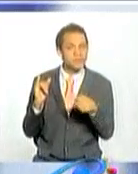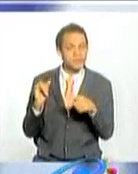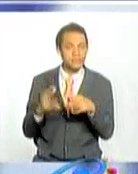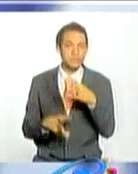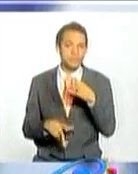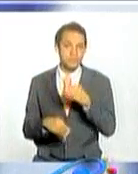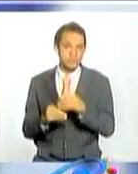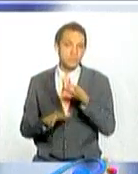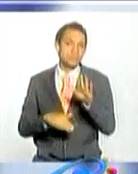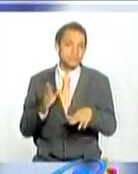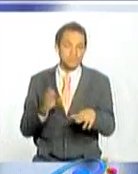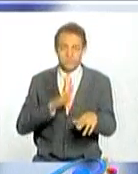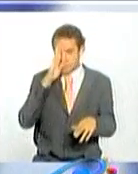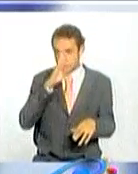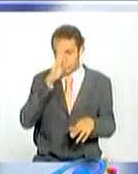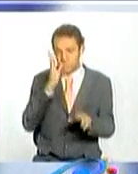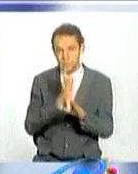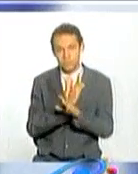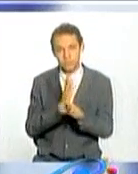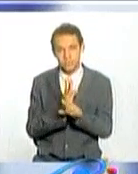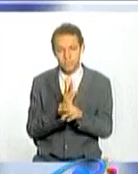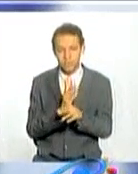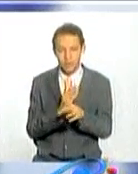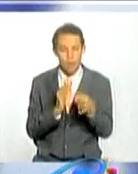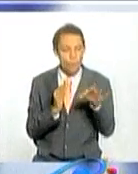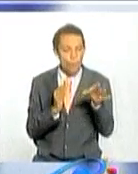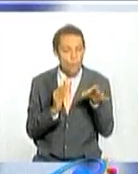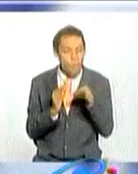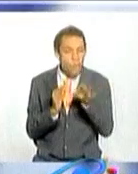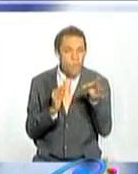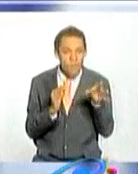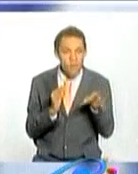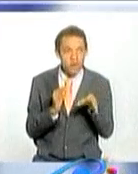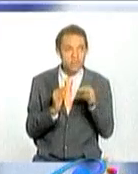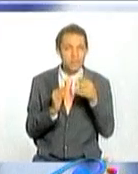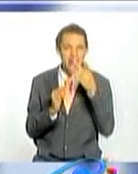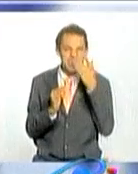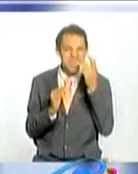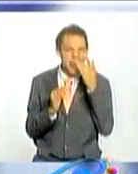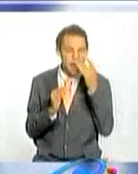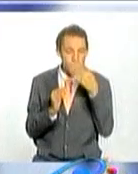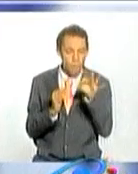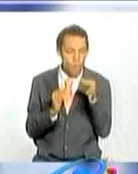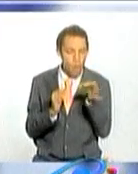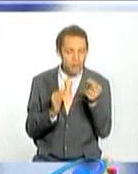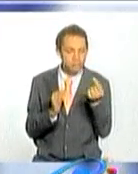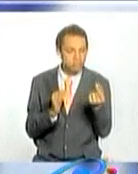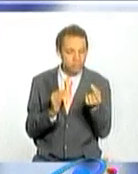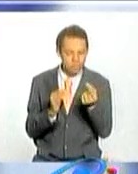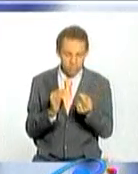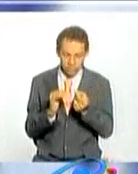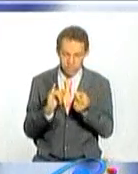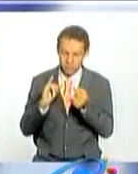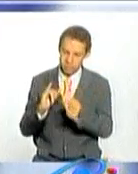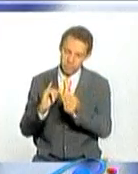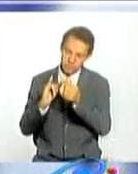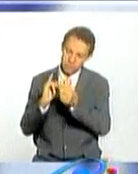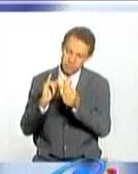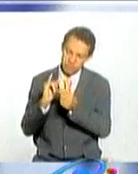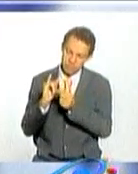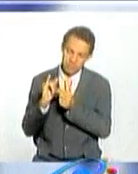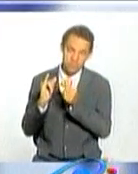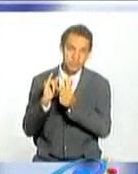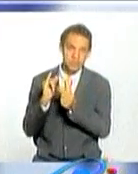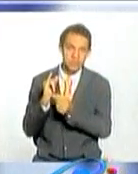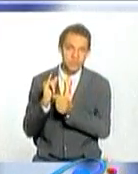ven frecuentemente, son pequeños quistes, imágenes oscuritas, son los quistes de Naud en las pacientes que han